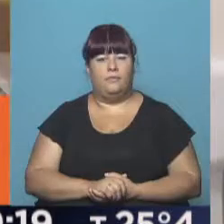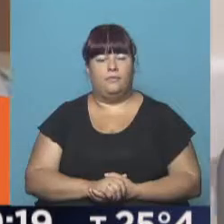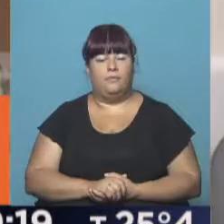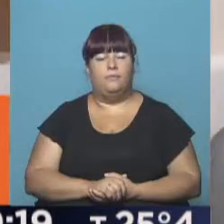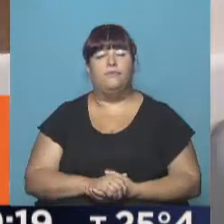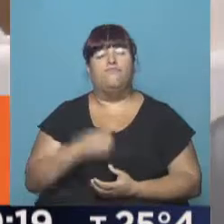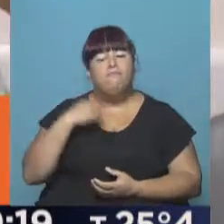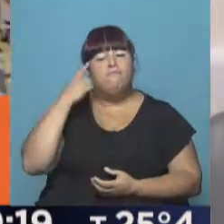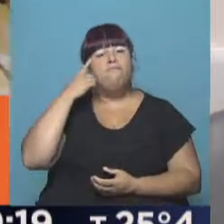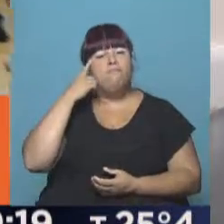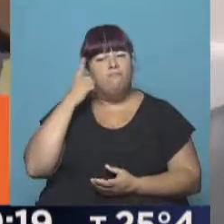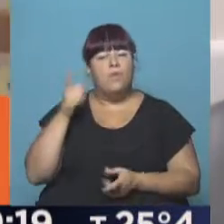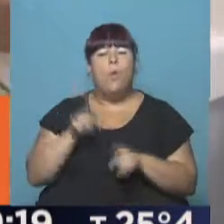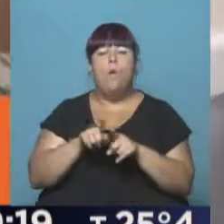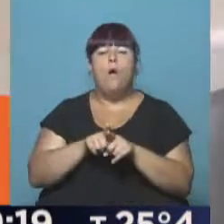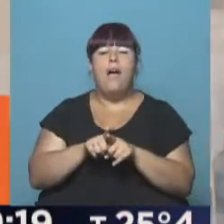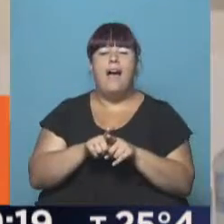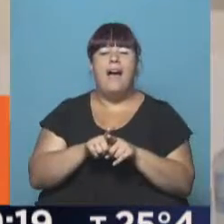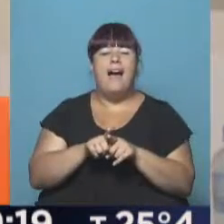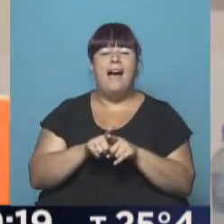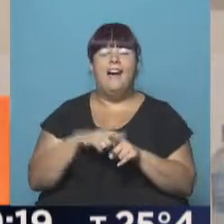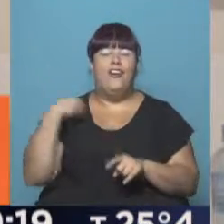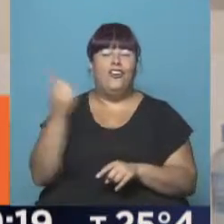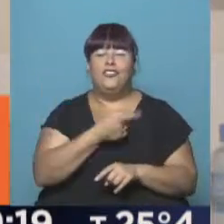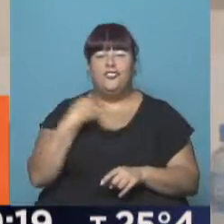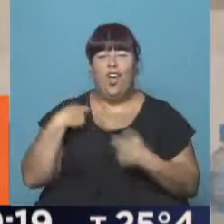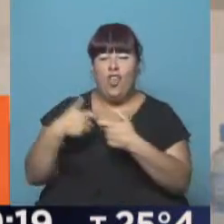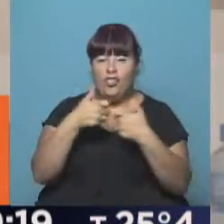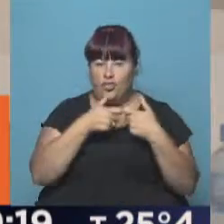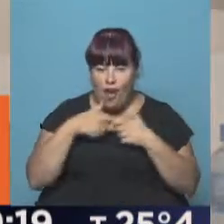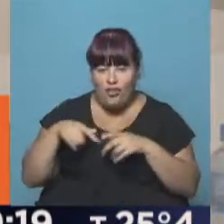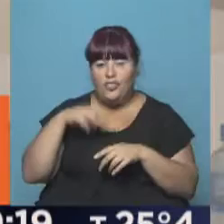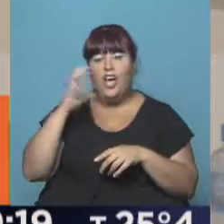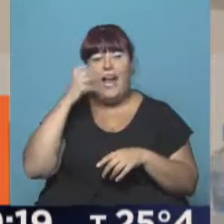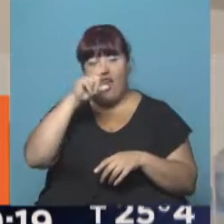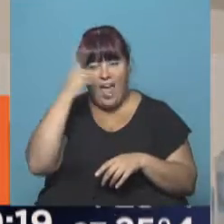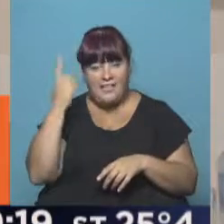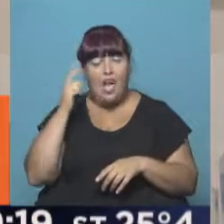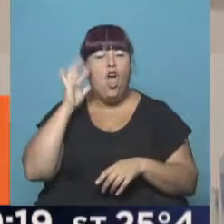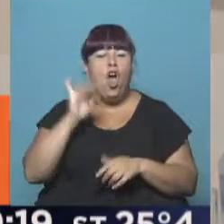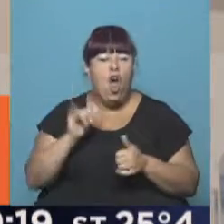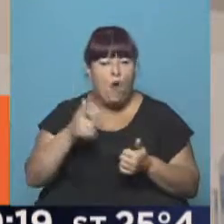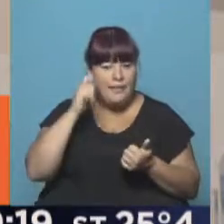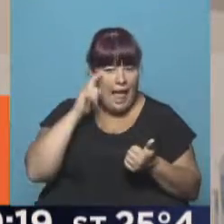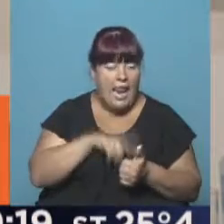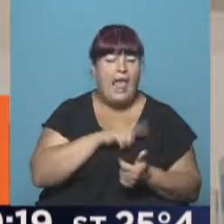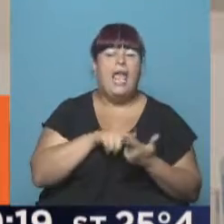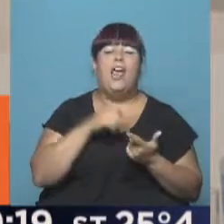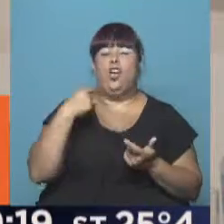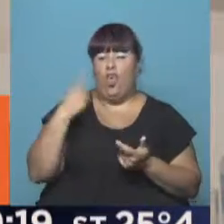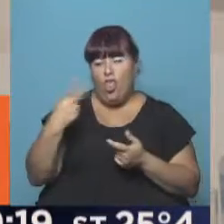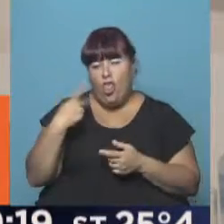Se ocurrió, fue a todos, a mi socio en esto en Nacional, que es Oscar Gómez Ale, y